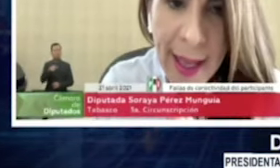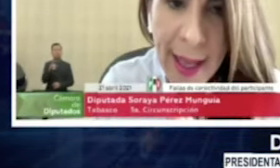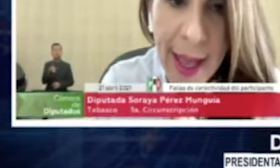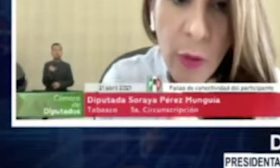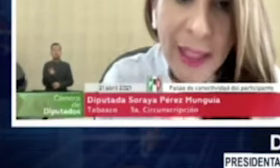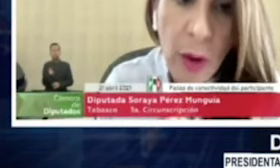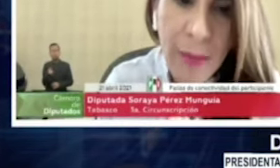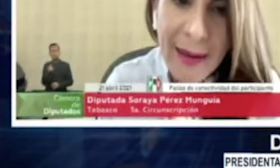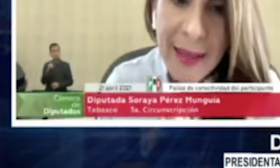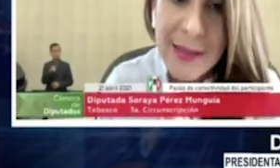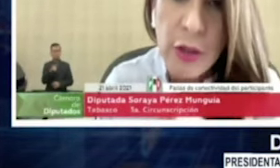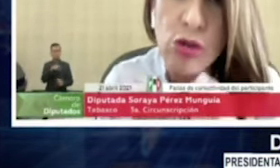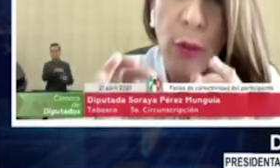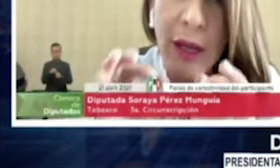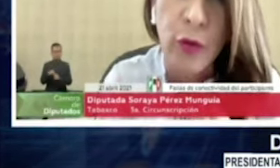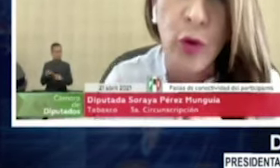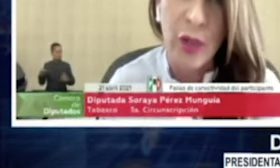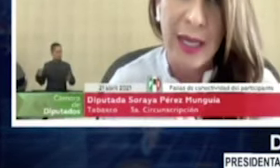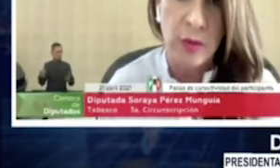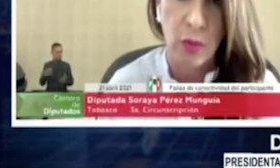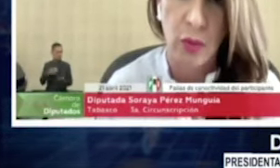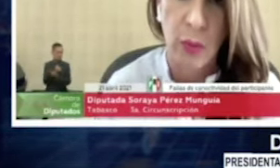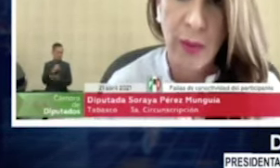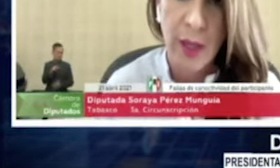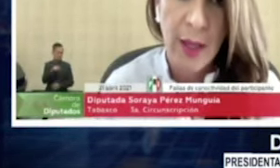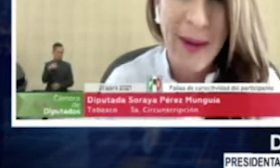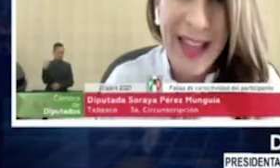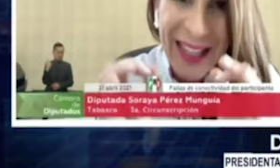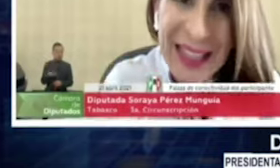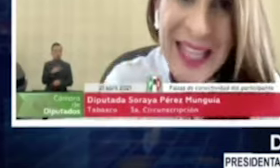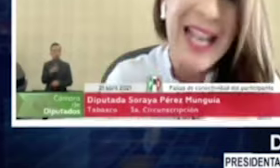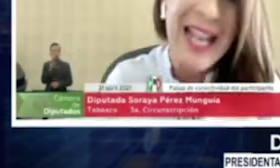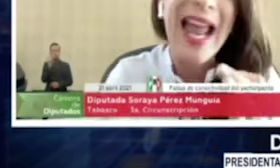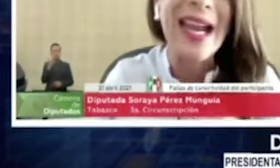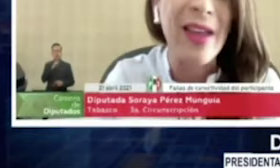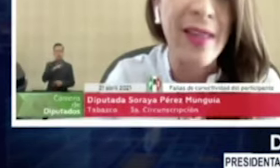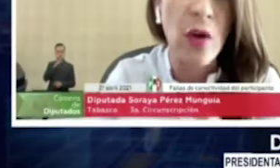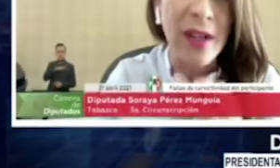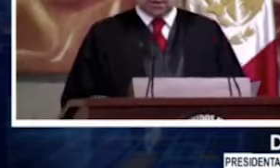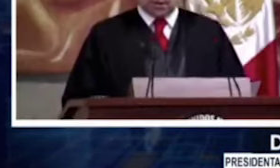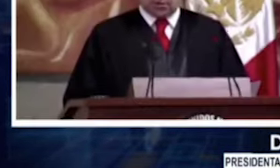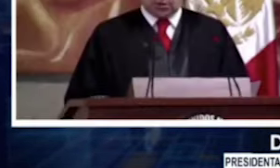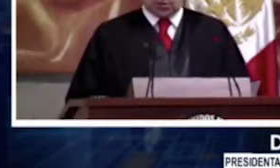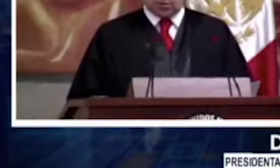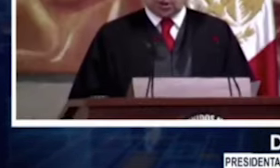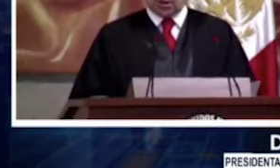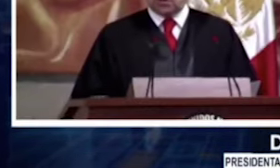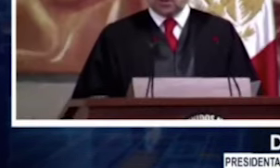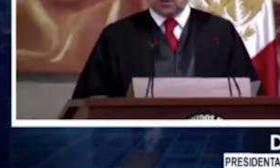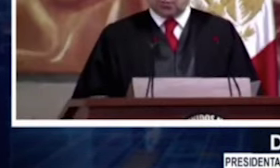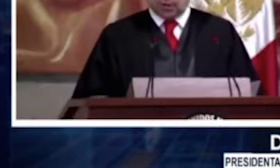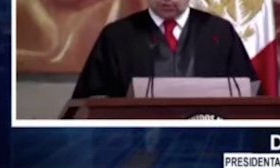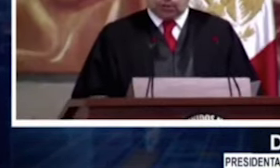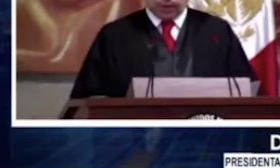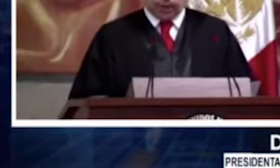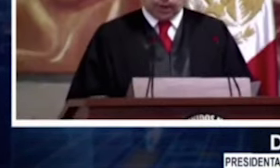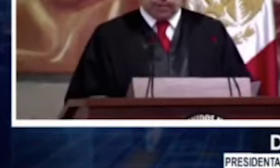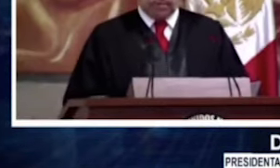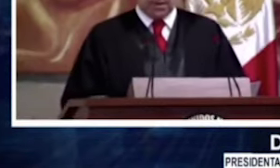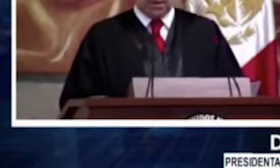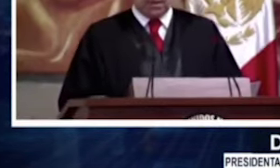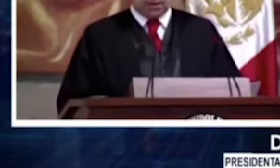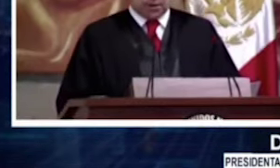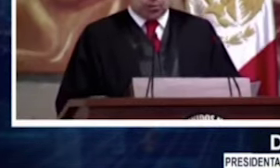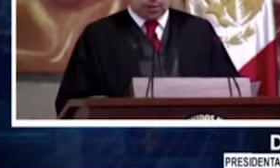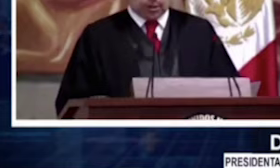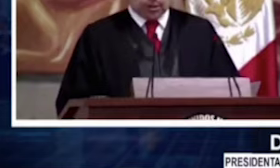fue lo que sucedió, Dulce María, para entenderle bien? Vamos a partir del lunes pasado, cuando la Cámara de Senadores